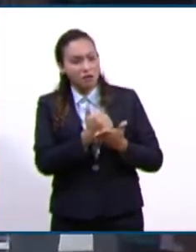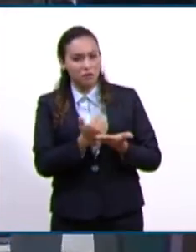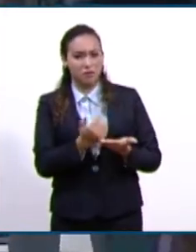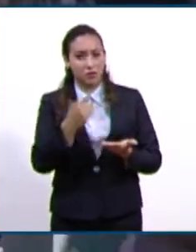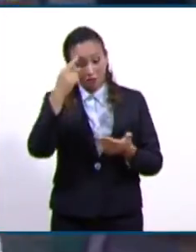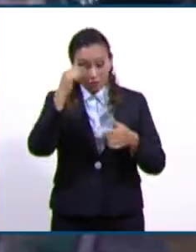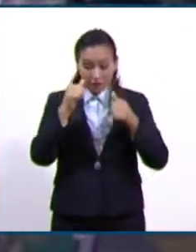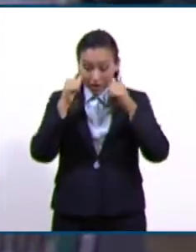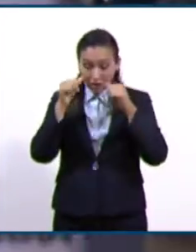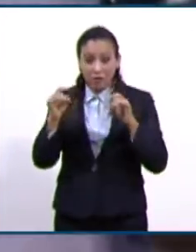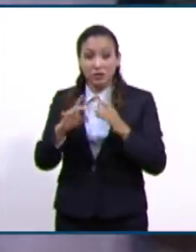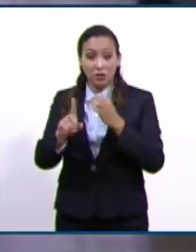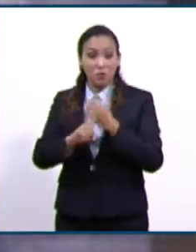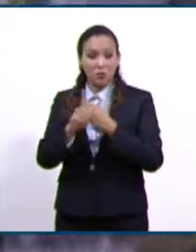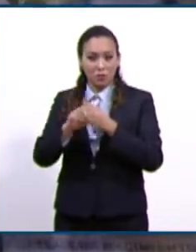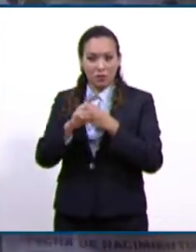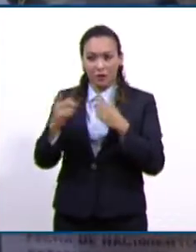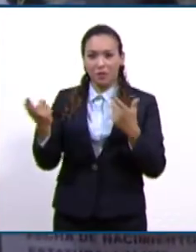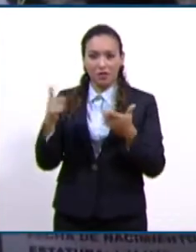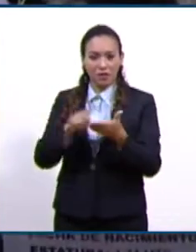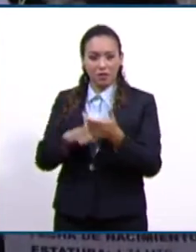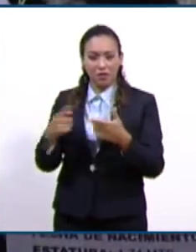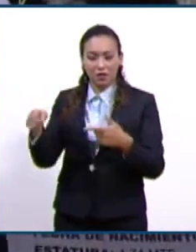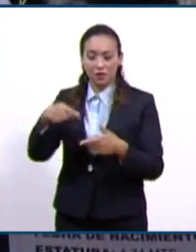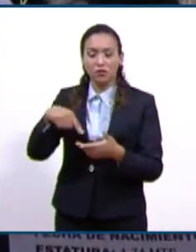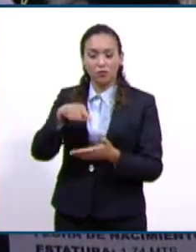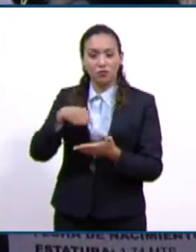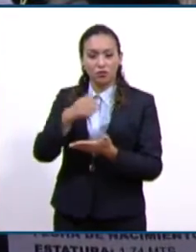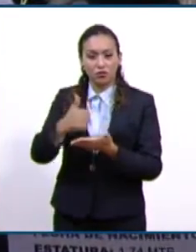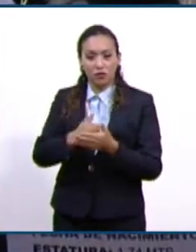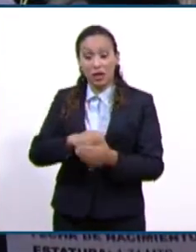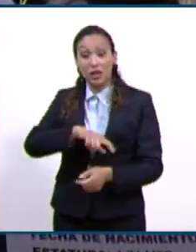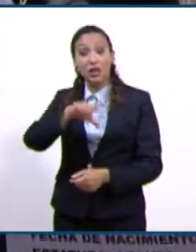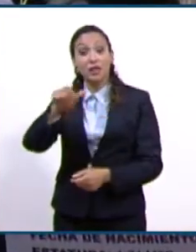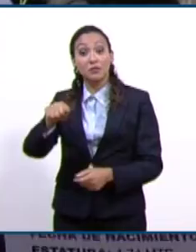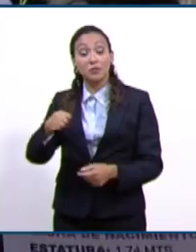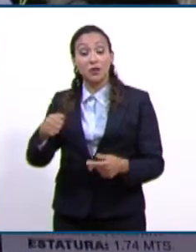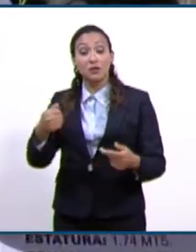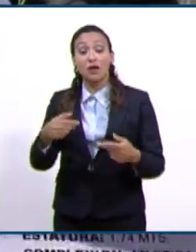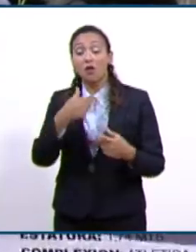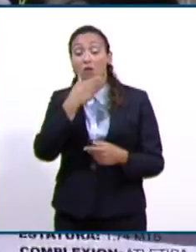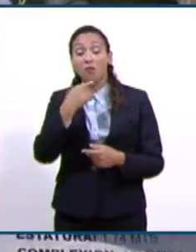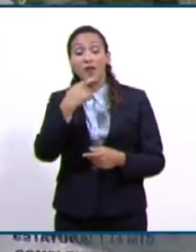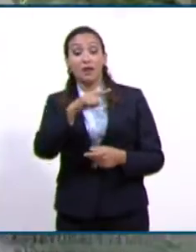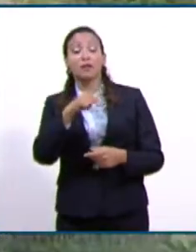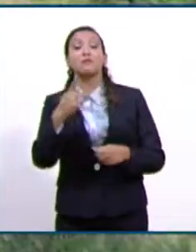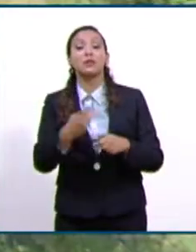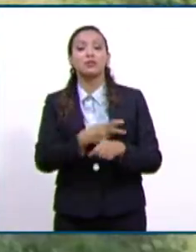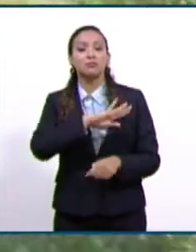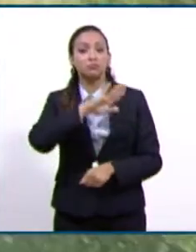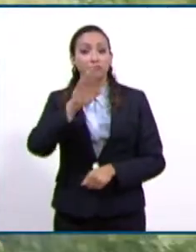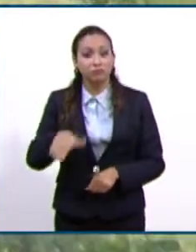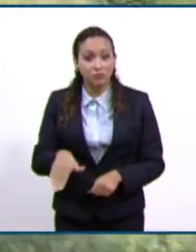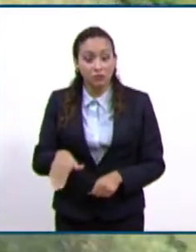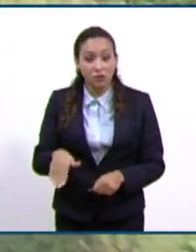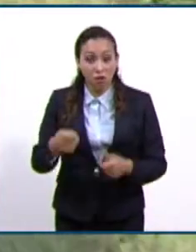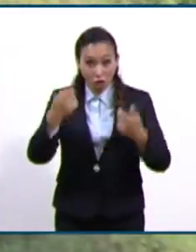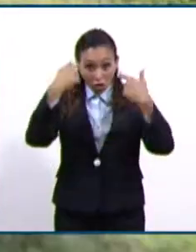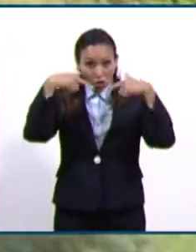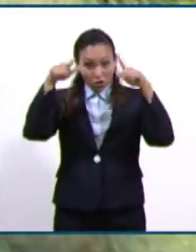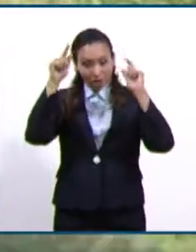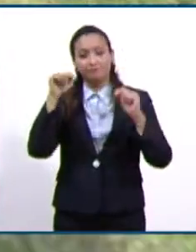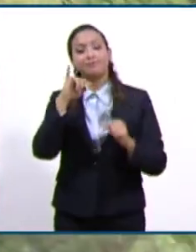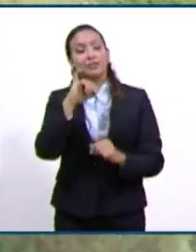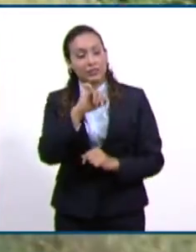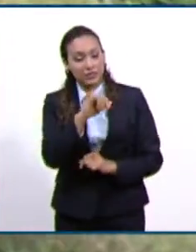un altercado entre particulares. Posteriormente fue encontrado sin vida, hechos por lo que los marinos fueron encontrados